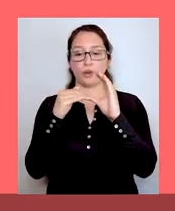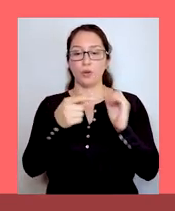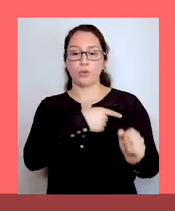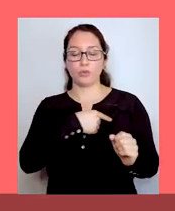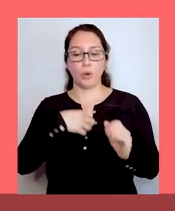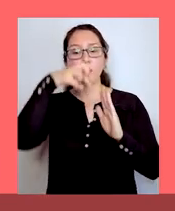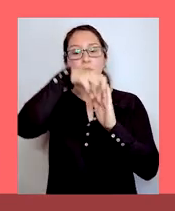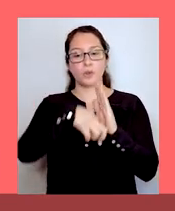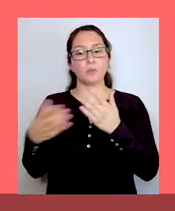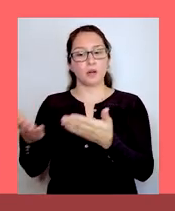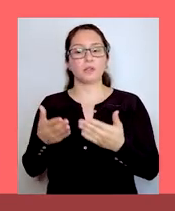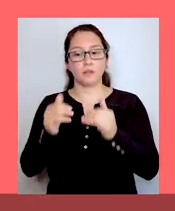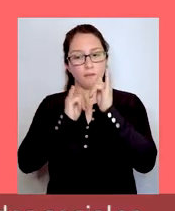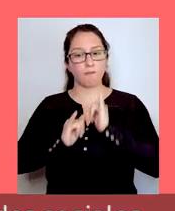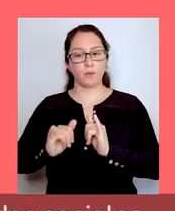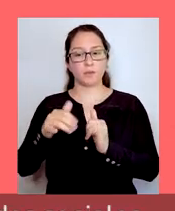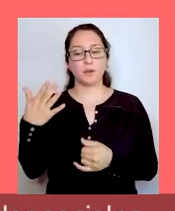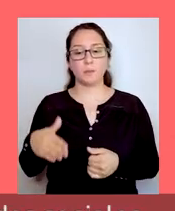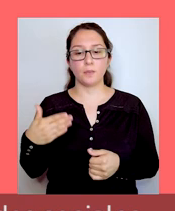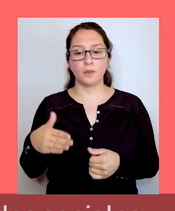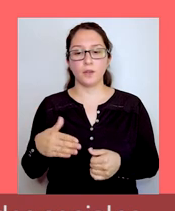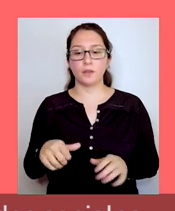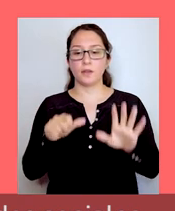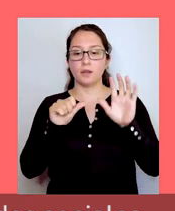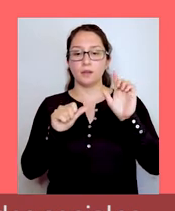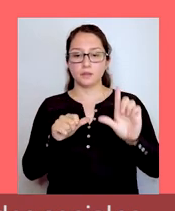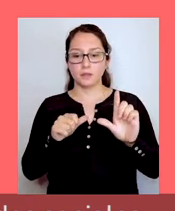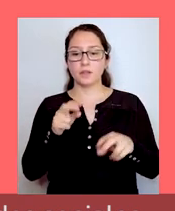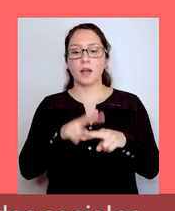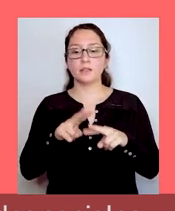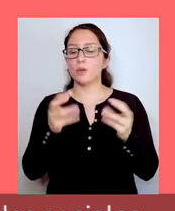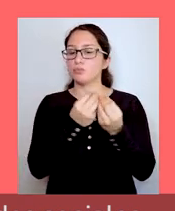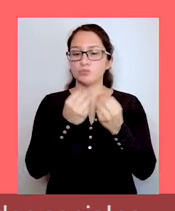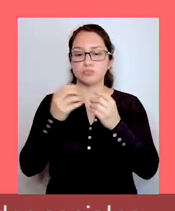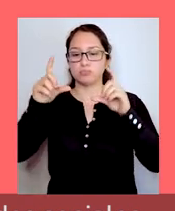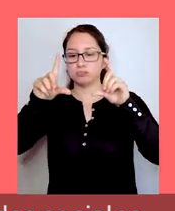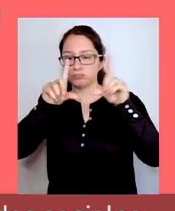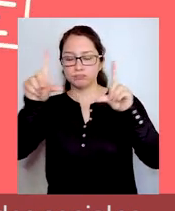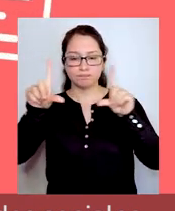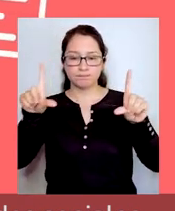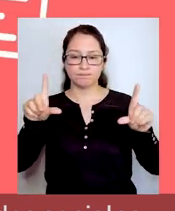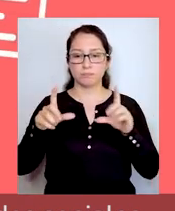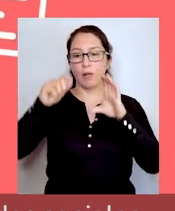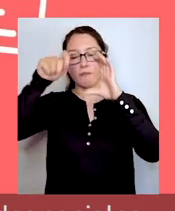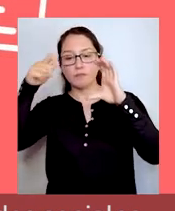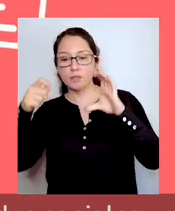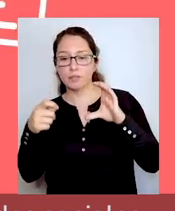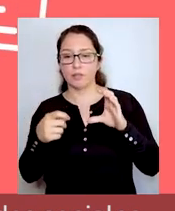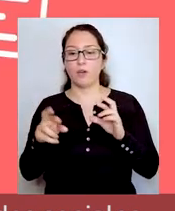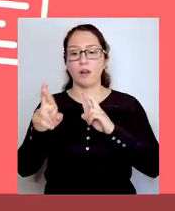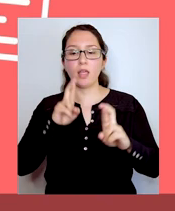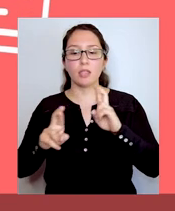marketing de información relevante. 7. Crear campañas de anuncios efectivas, poniendo especial atención en las